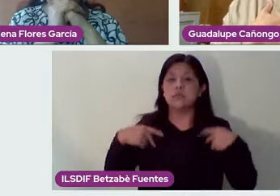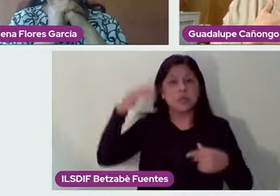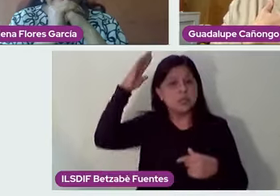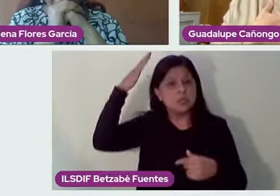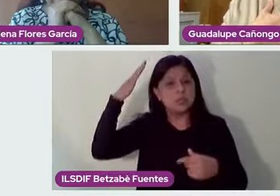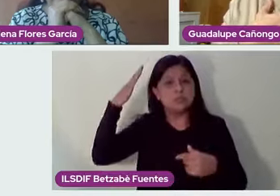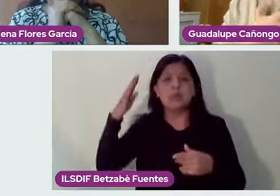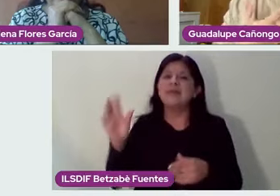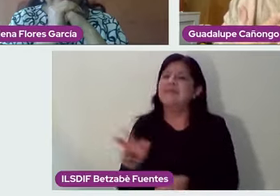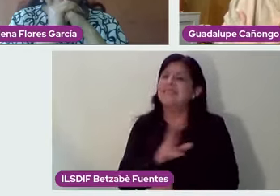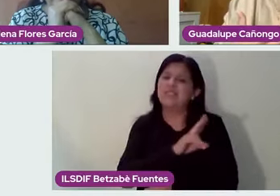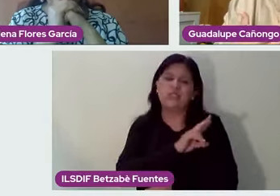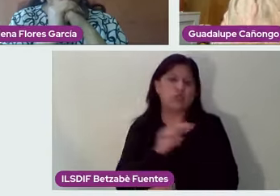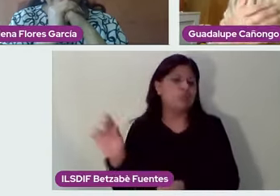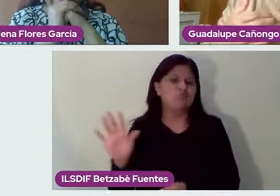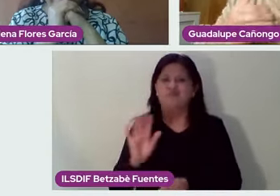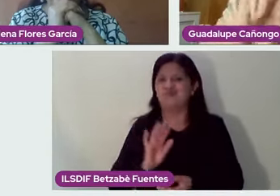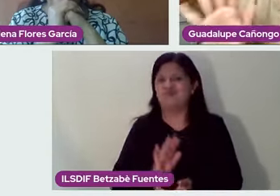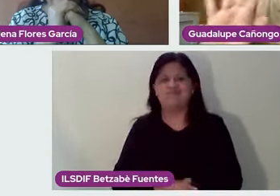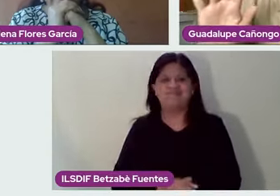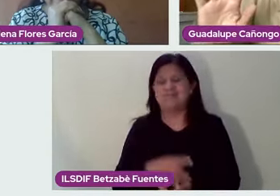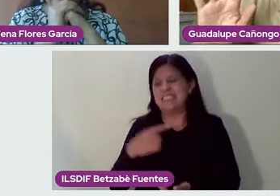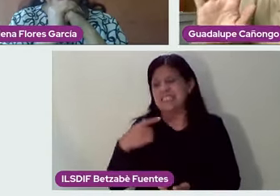ellos es terrible esto,